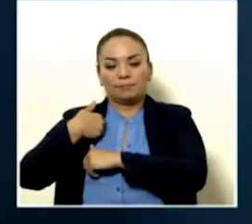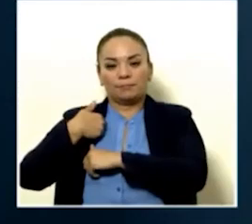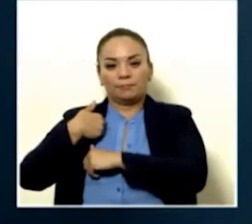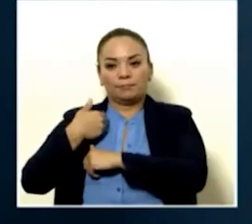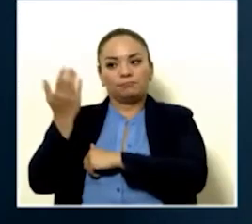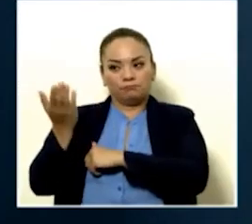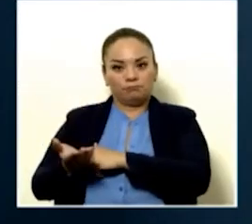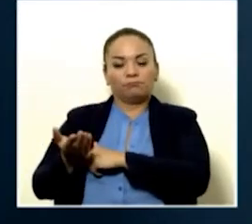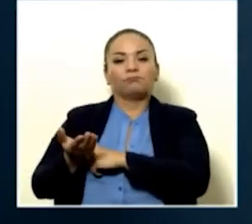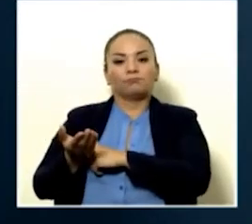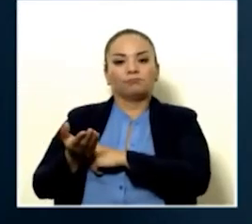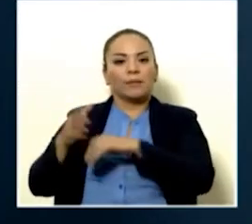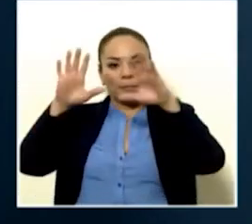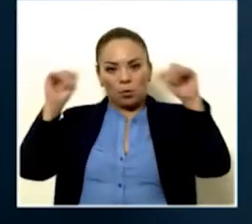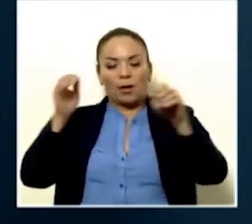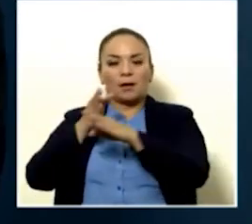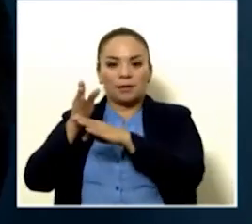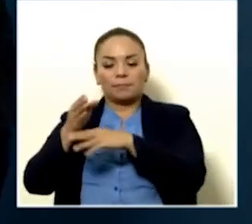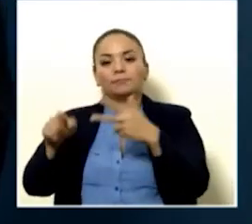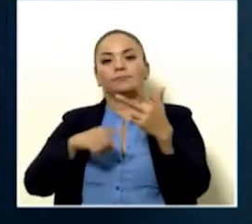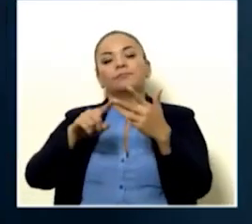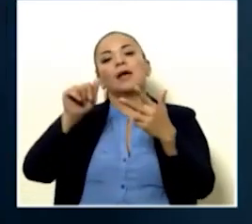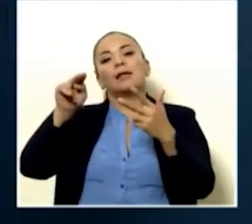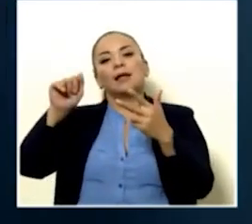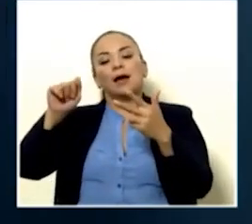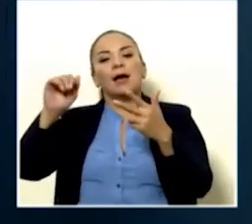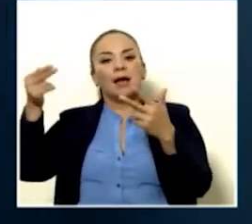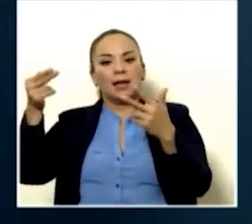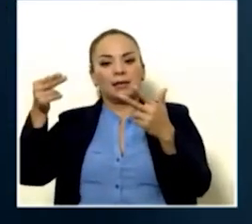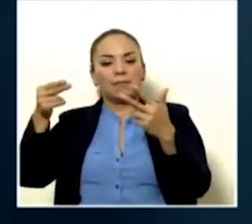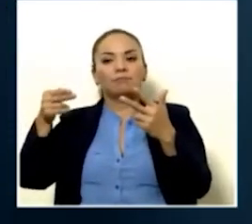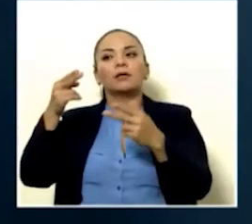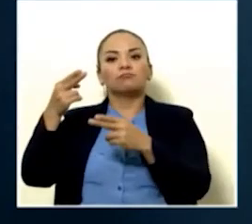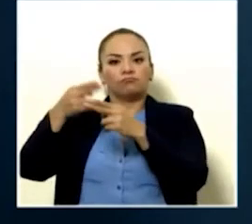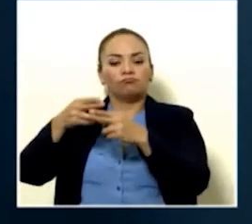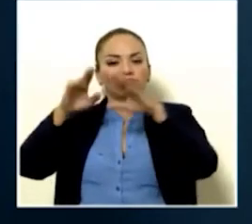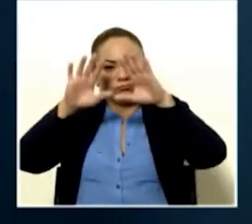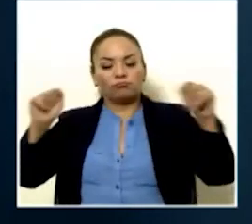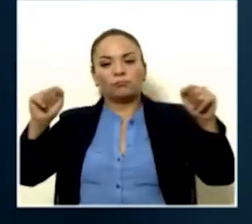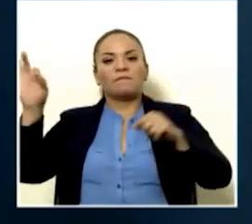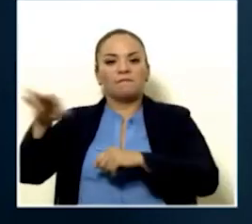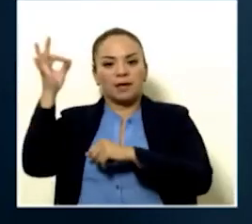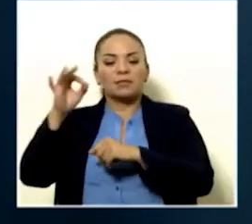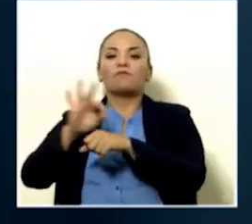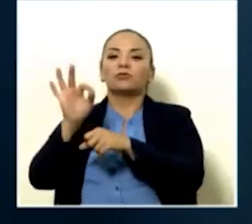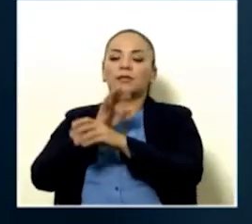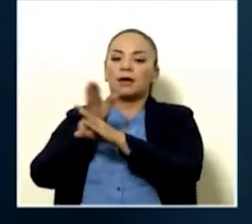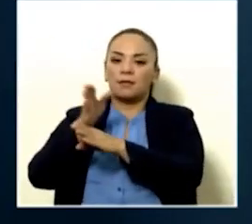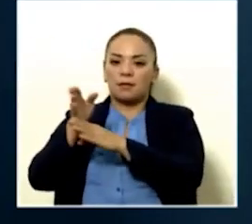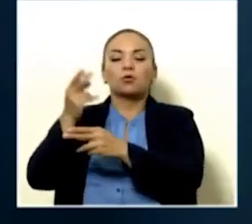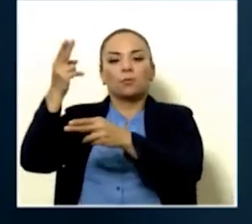distinguida embajadora de carrera. Ana Elena Pinto, en Francia, funcionaria de